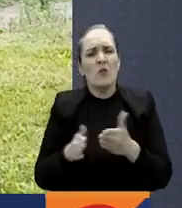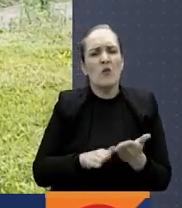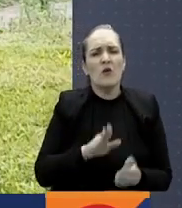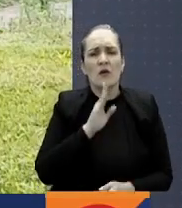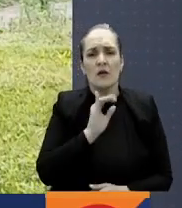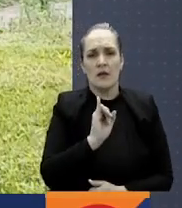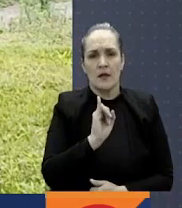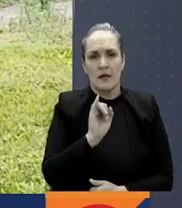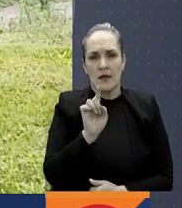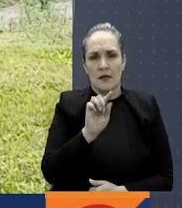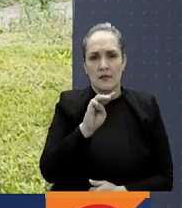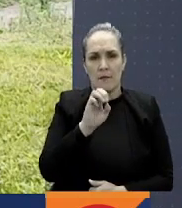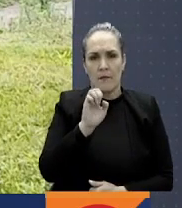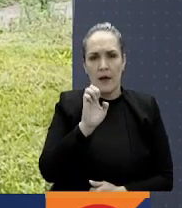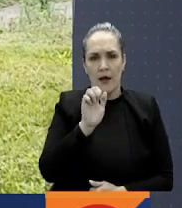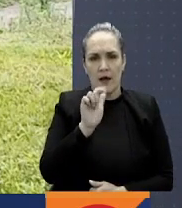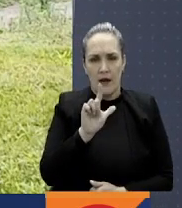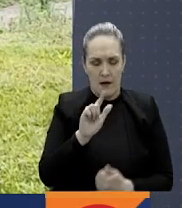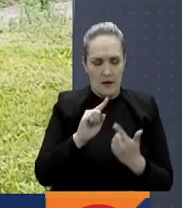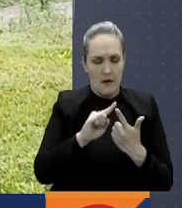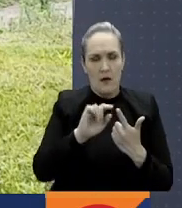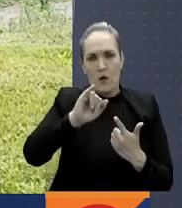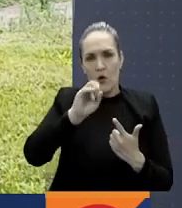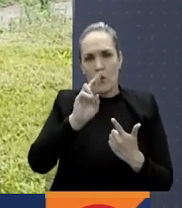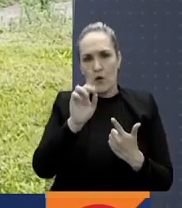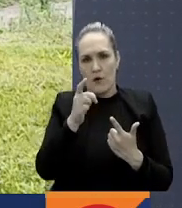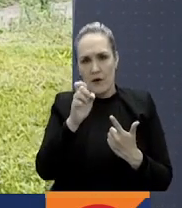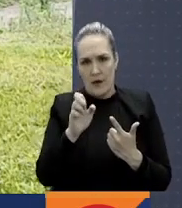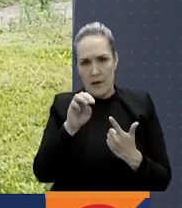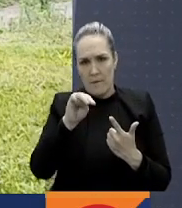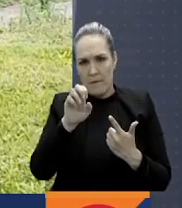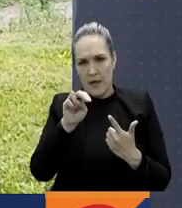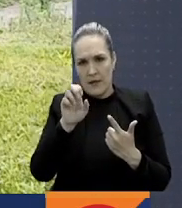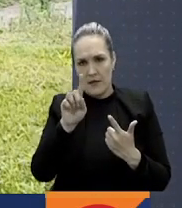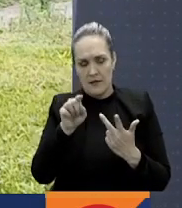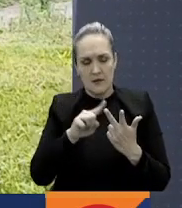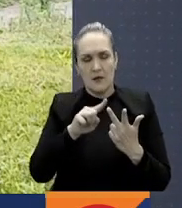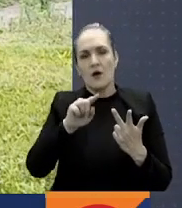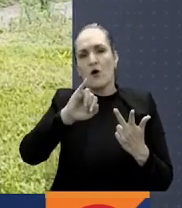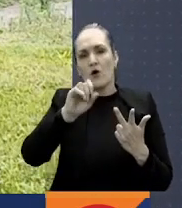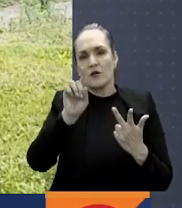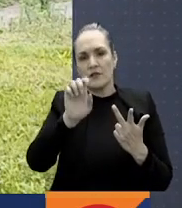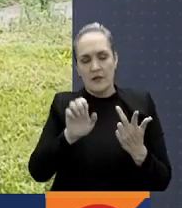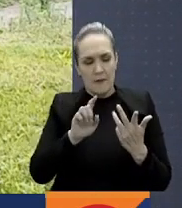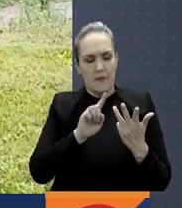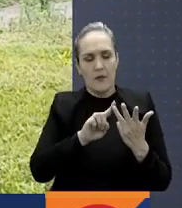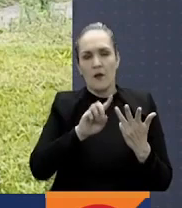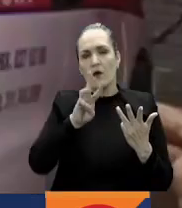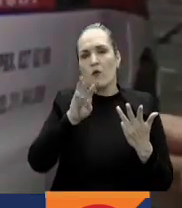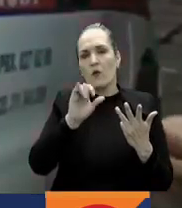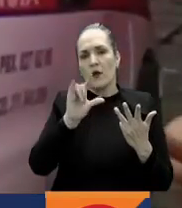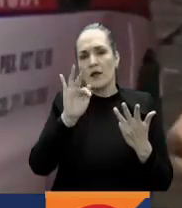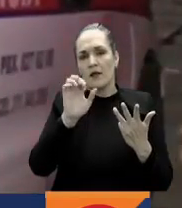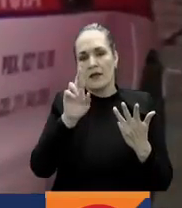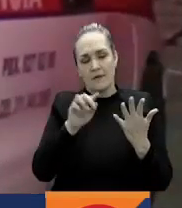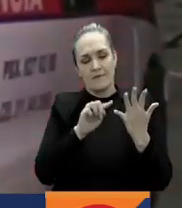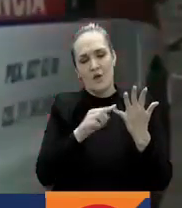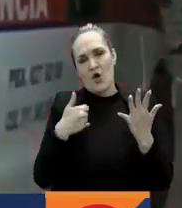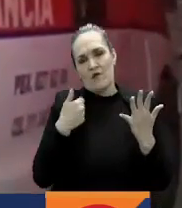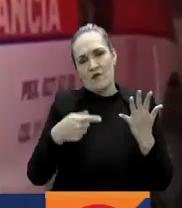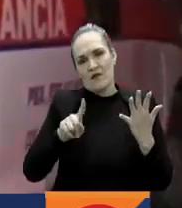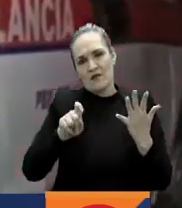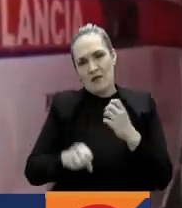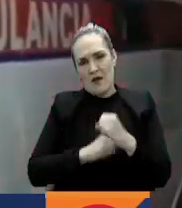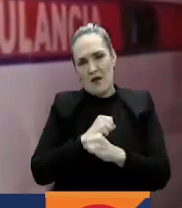Ismael Edilber López Carvajal, Jorge Meneses Reyes, José Anuar Chito Yantén, Wilder Flor Peñafiel y el menor de 16 años